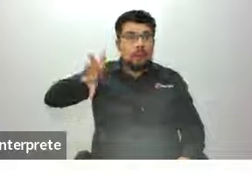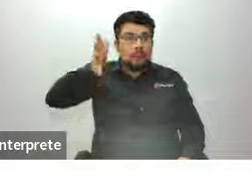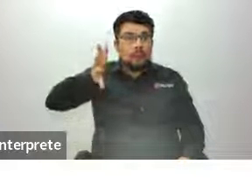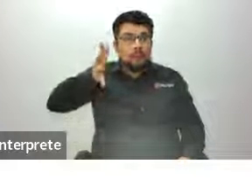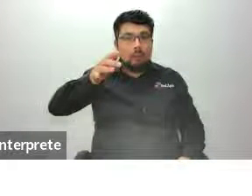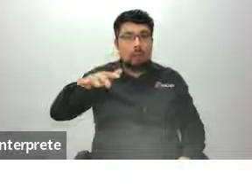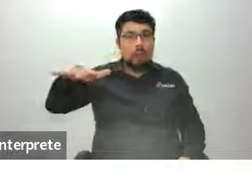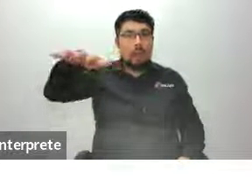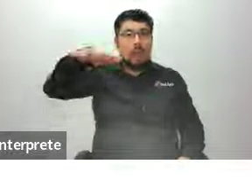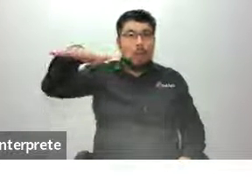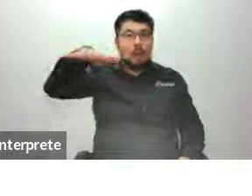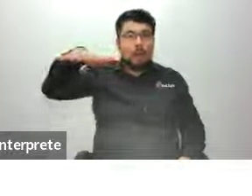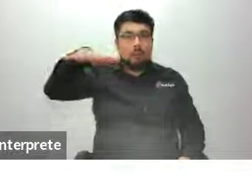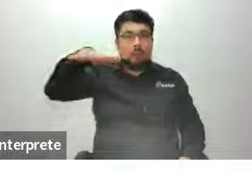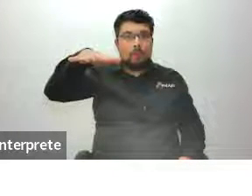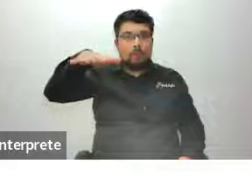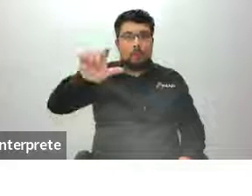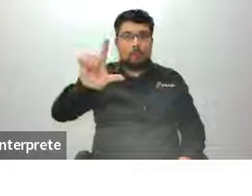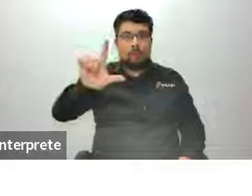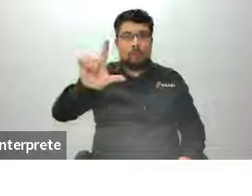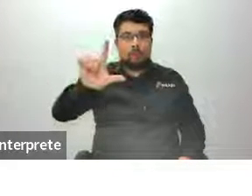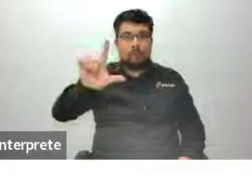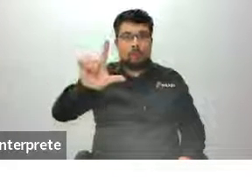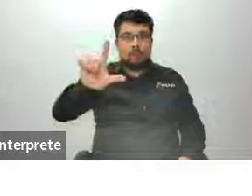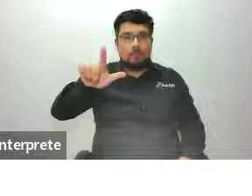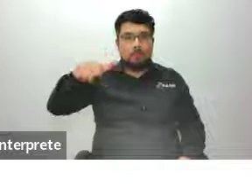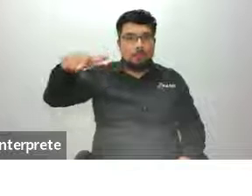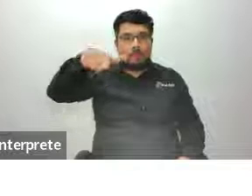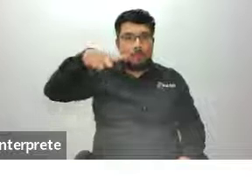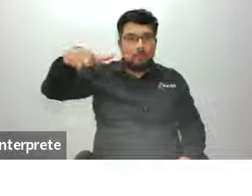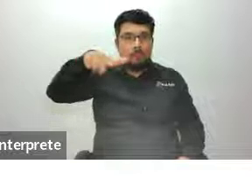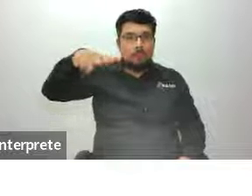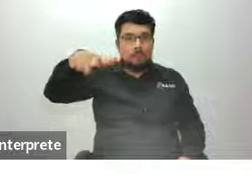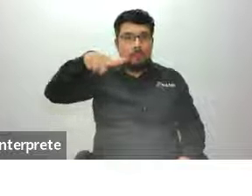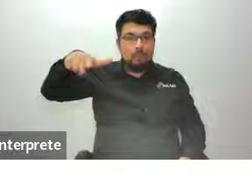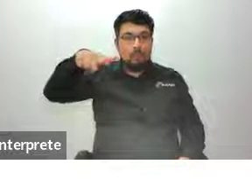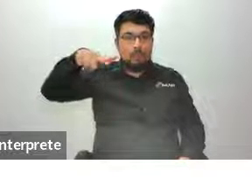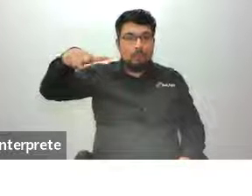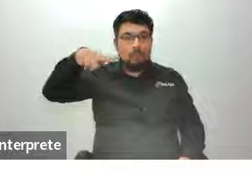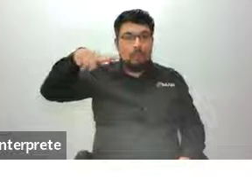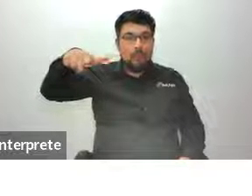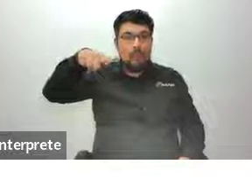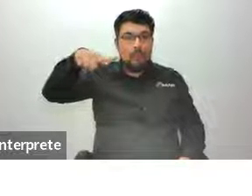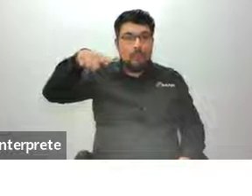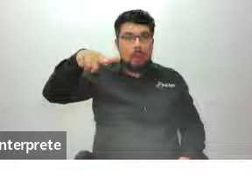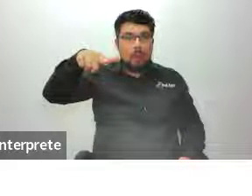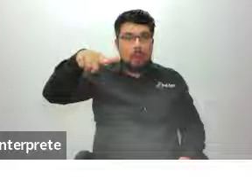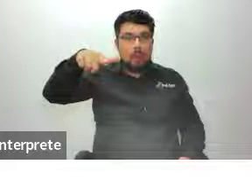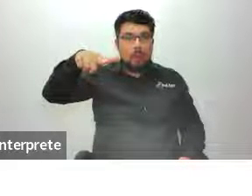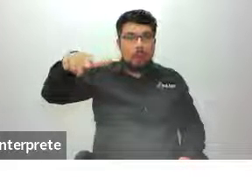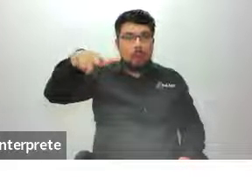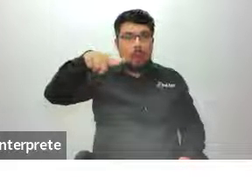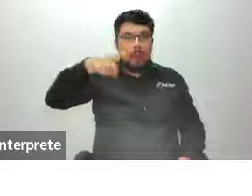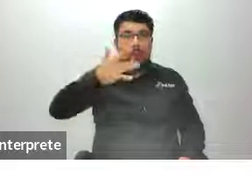así. Es la L y está en este lugar. ¿Por qué? Porque tiene que ver con